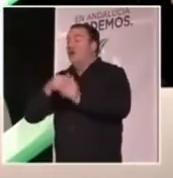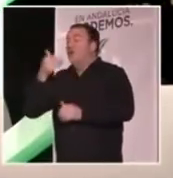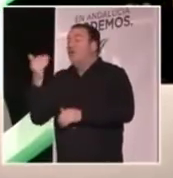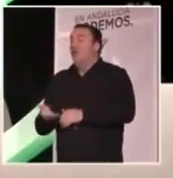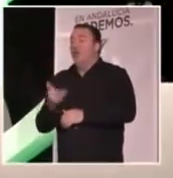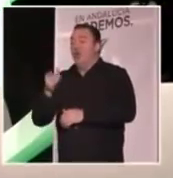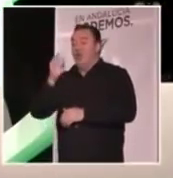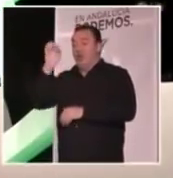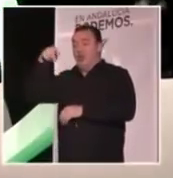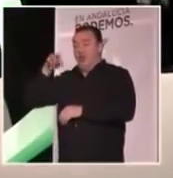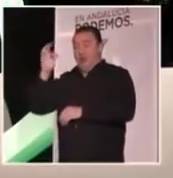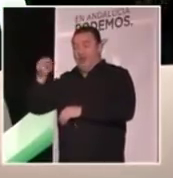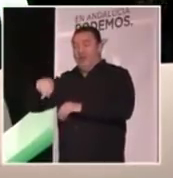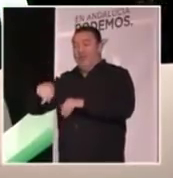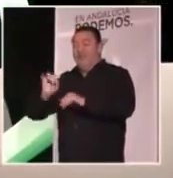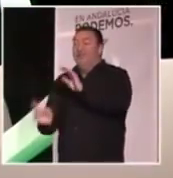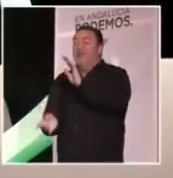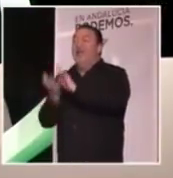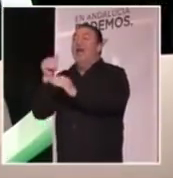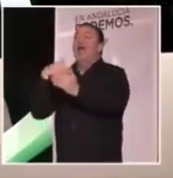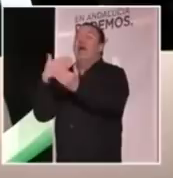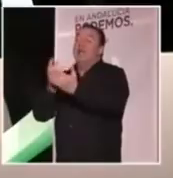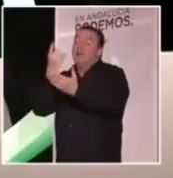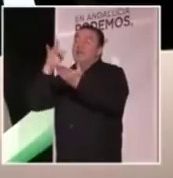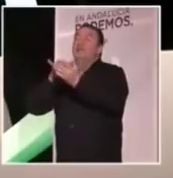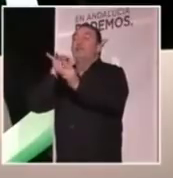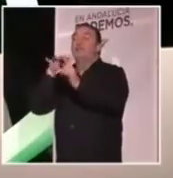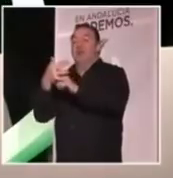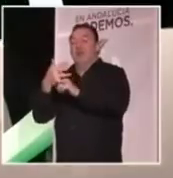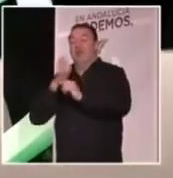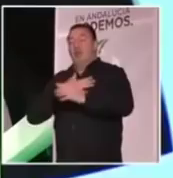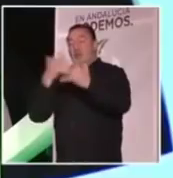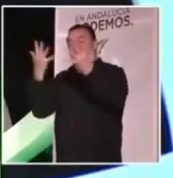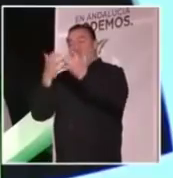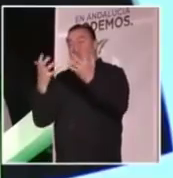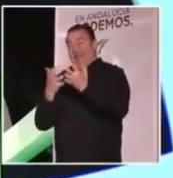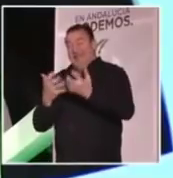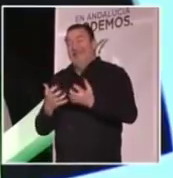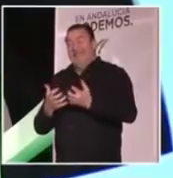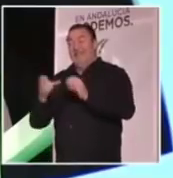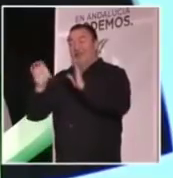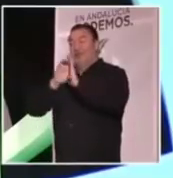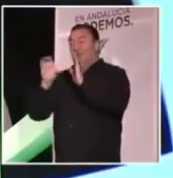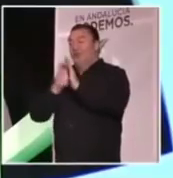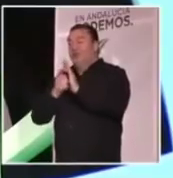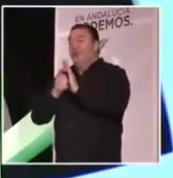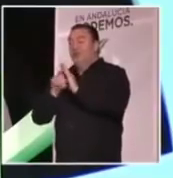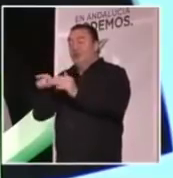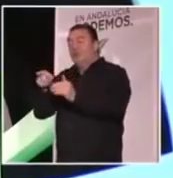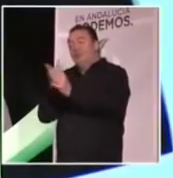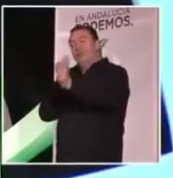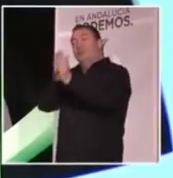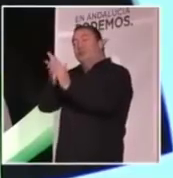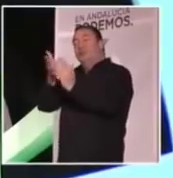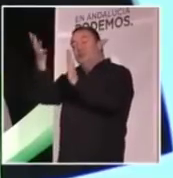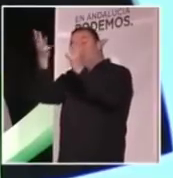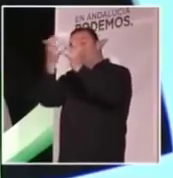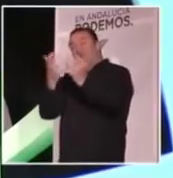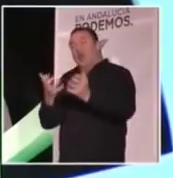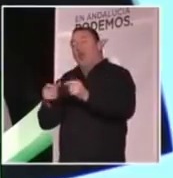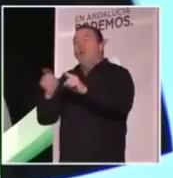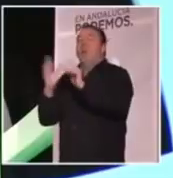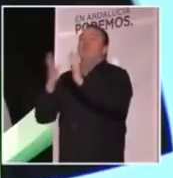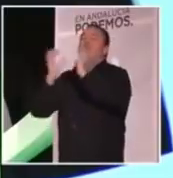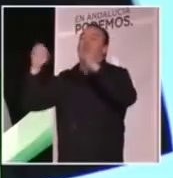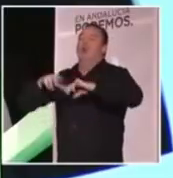Bonn, inspiradoras hasta cierto punto de nuestro texto constitucional, ponían encima de la mesa el contrato